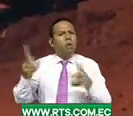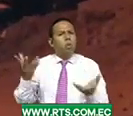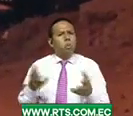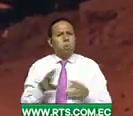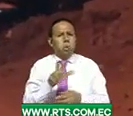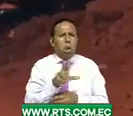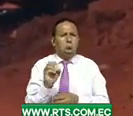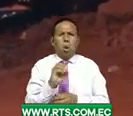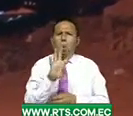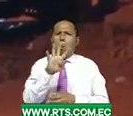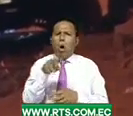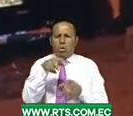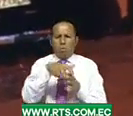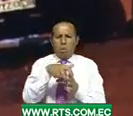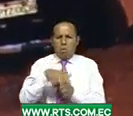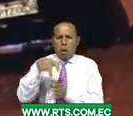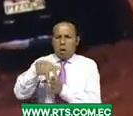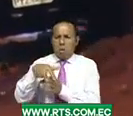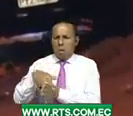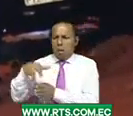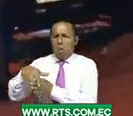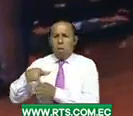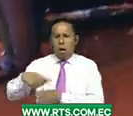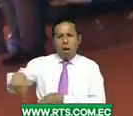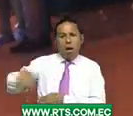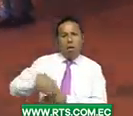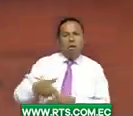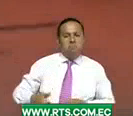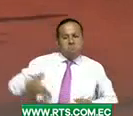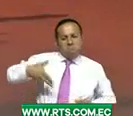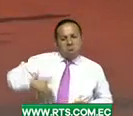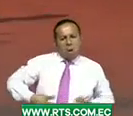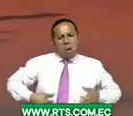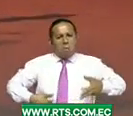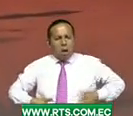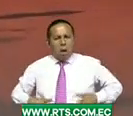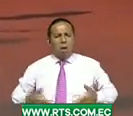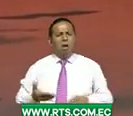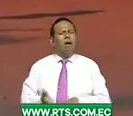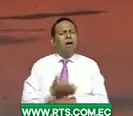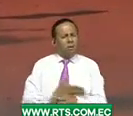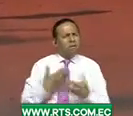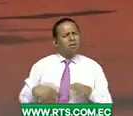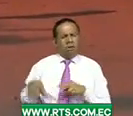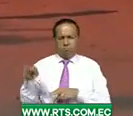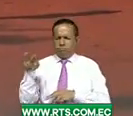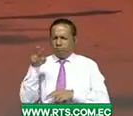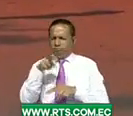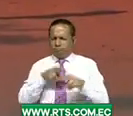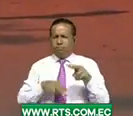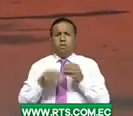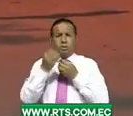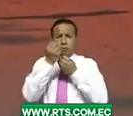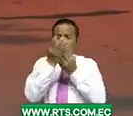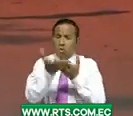4 motocicletas armadas, como lo hemos registrado y lo hemos también reportado